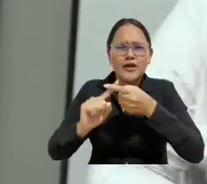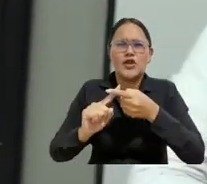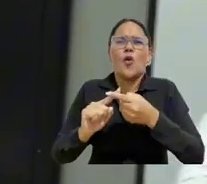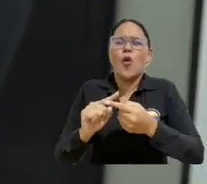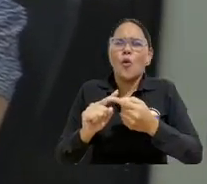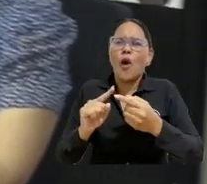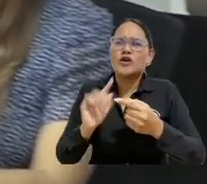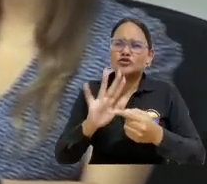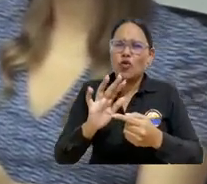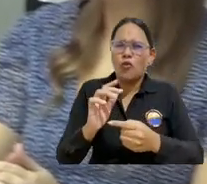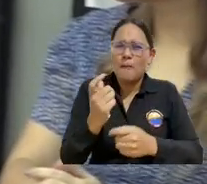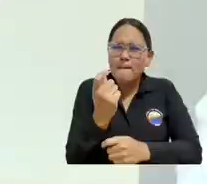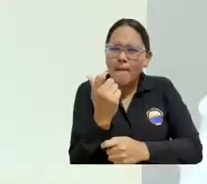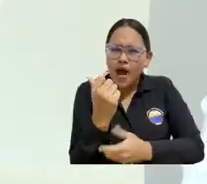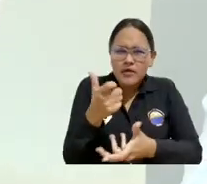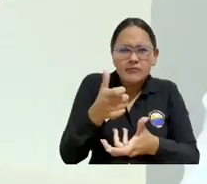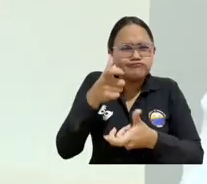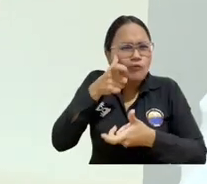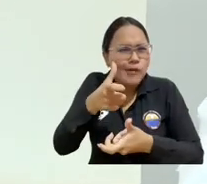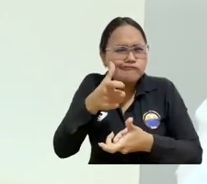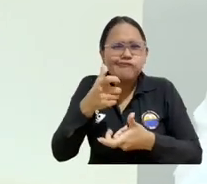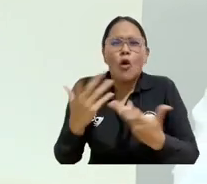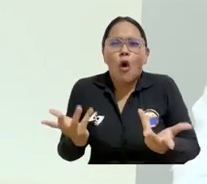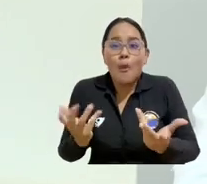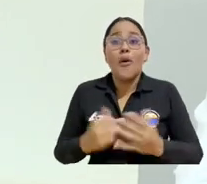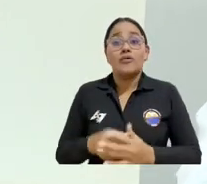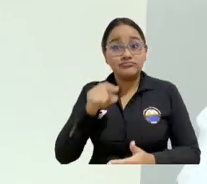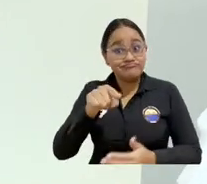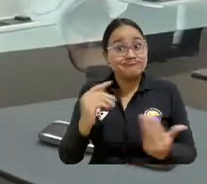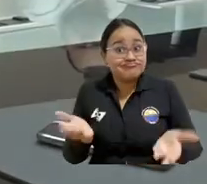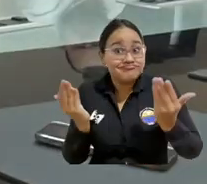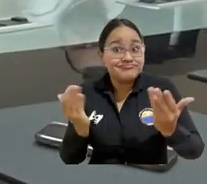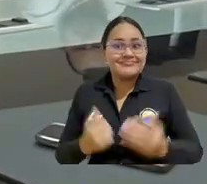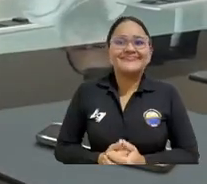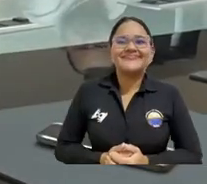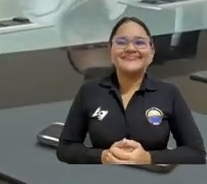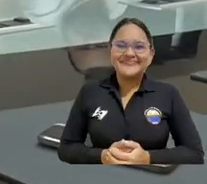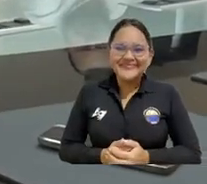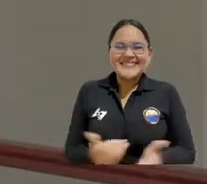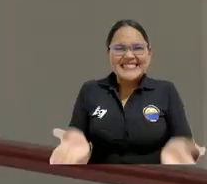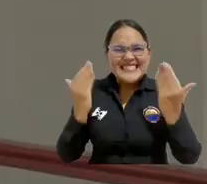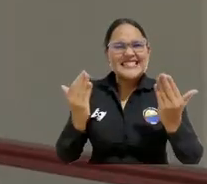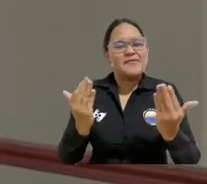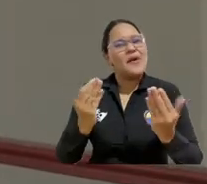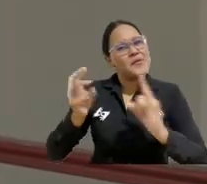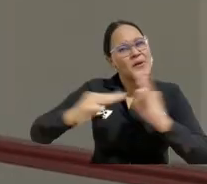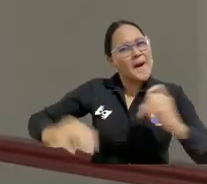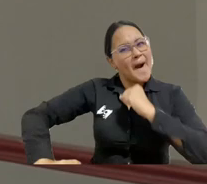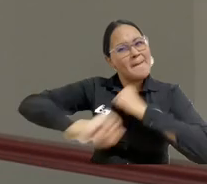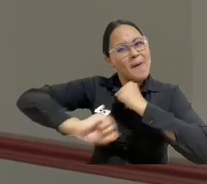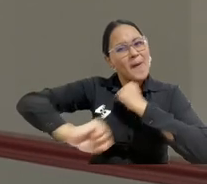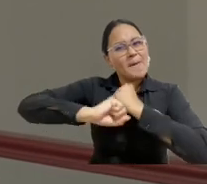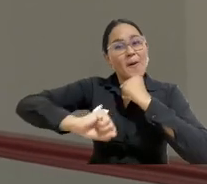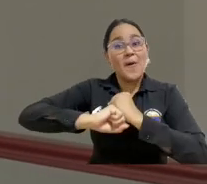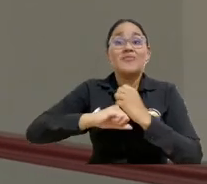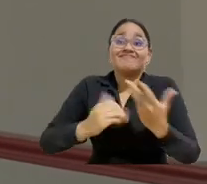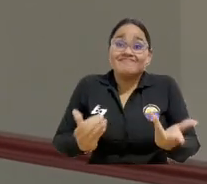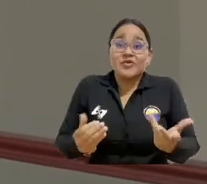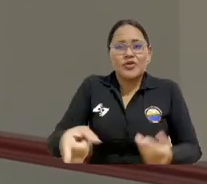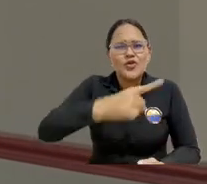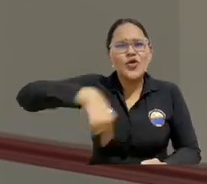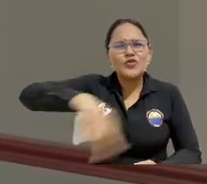que estamos próximo obtener el registro calificado sabemos con muy buenos ojos que la universidad Magdalena nos apoye en este sentido senido